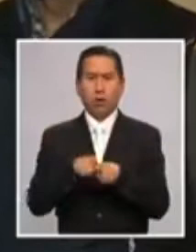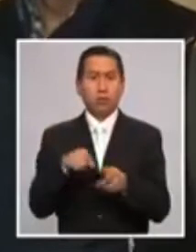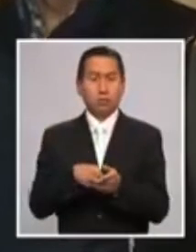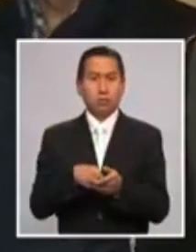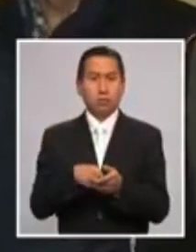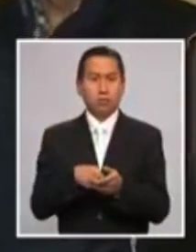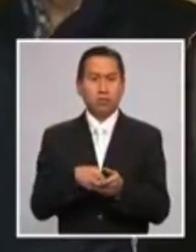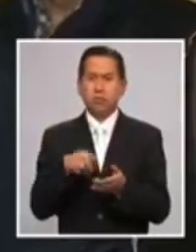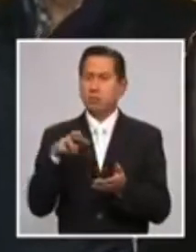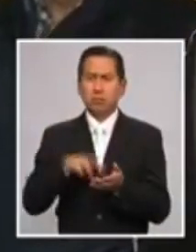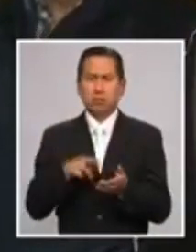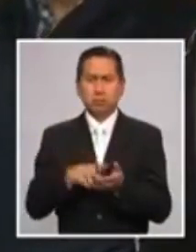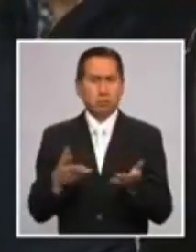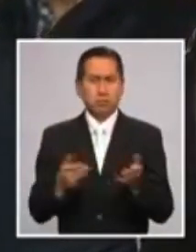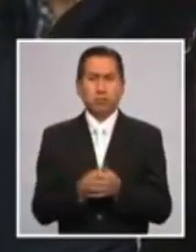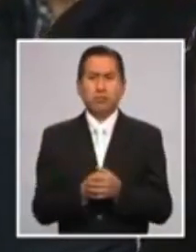permite